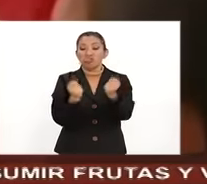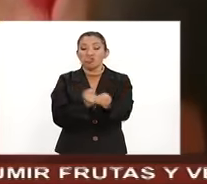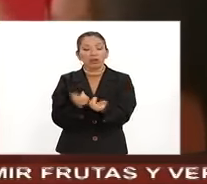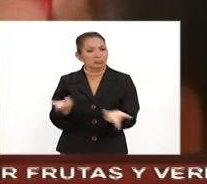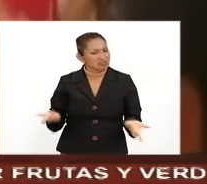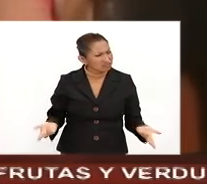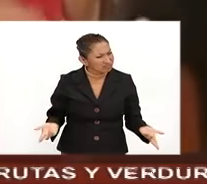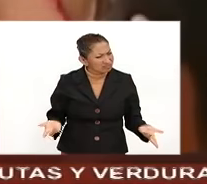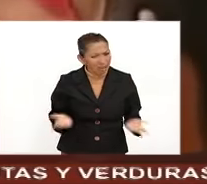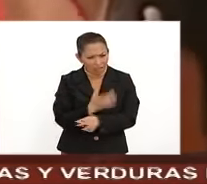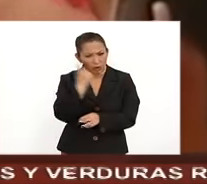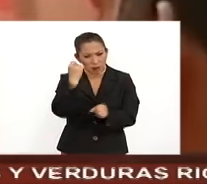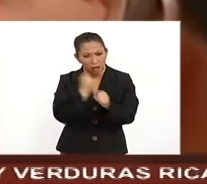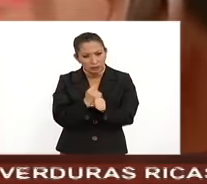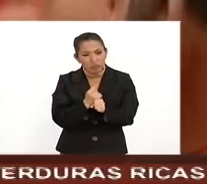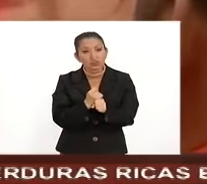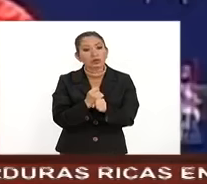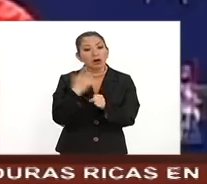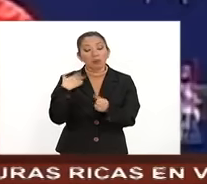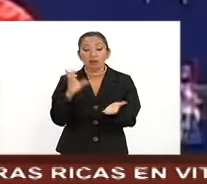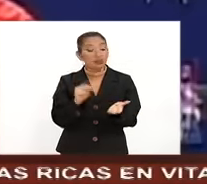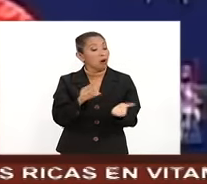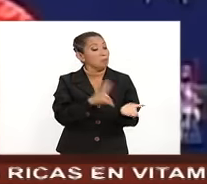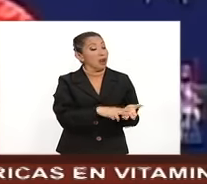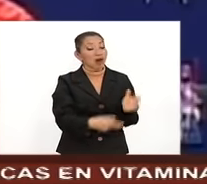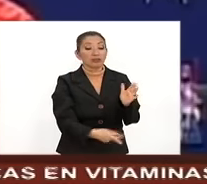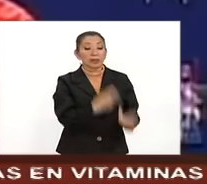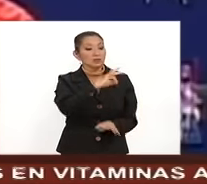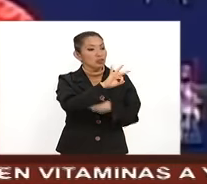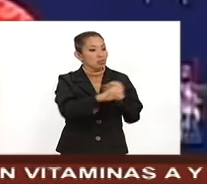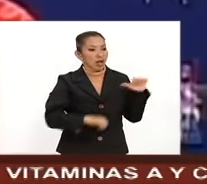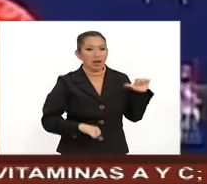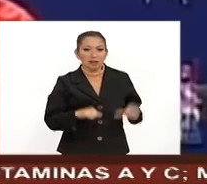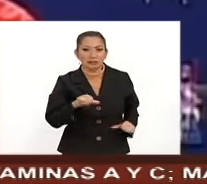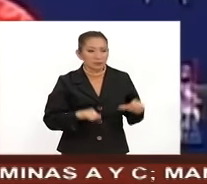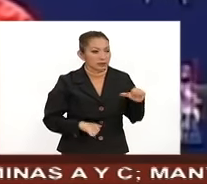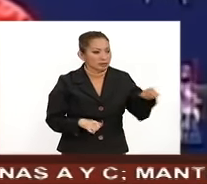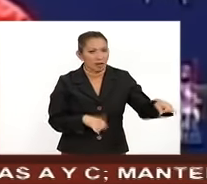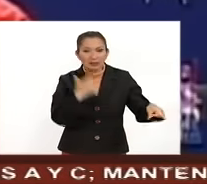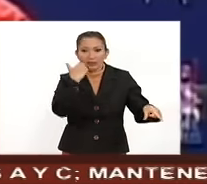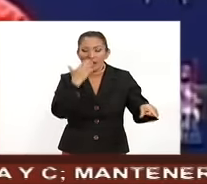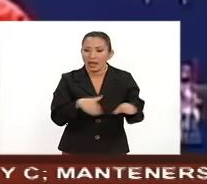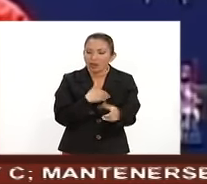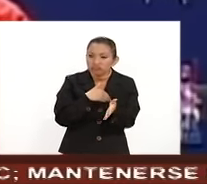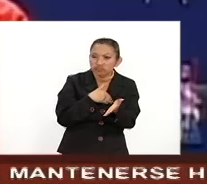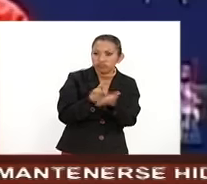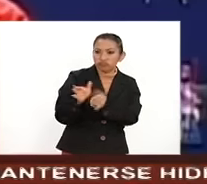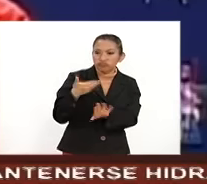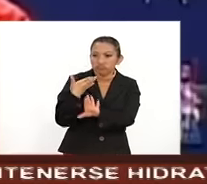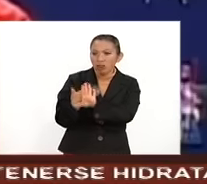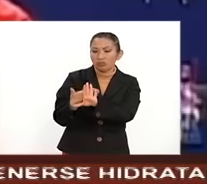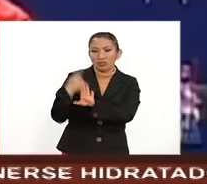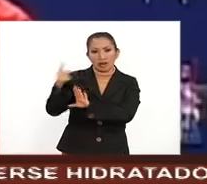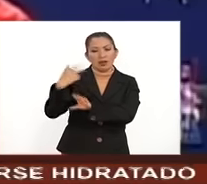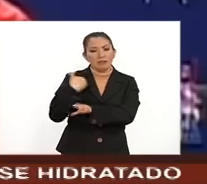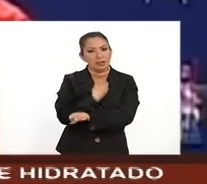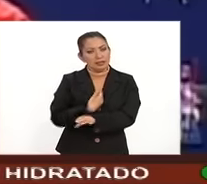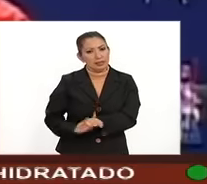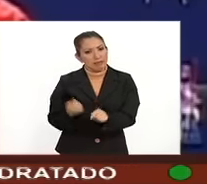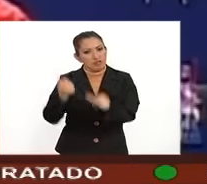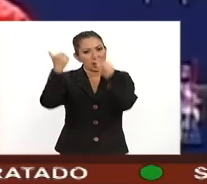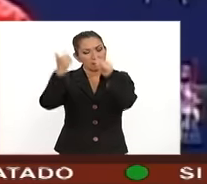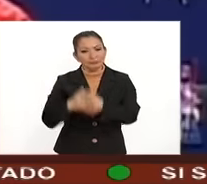cosa que ya había hecho el año pasado, invalidando una vez más todas las acciones jurídicas y constitucionales por parte de